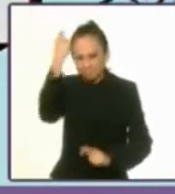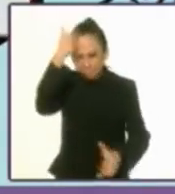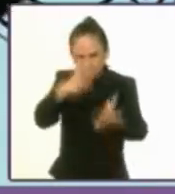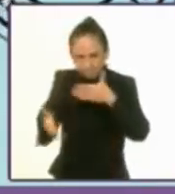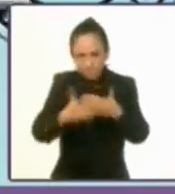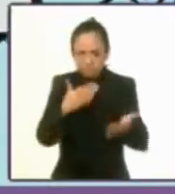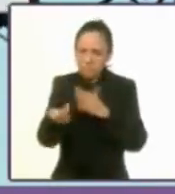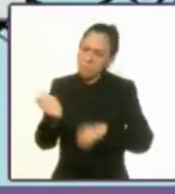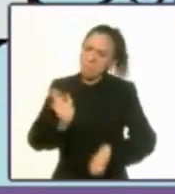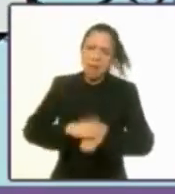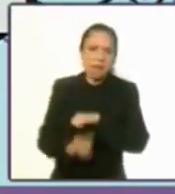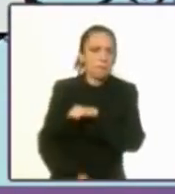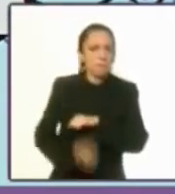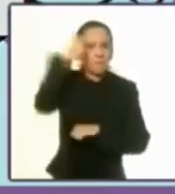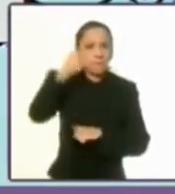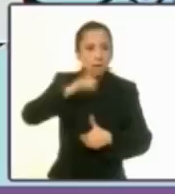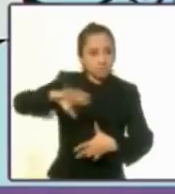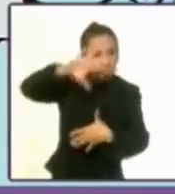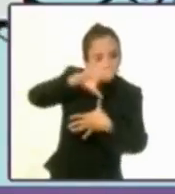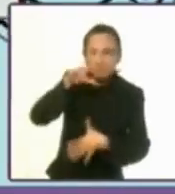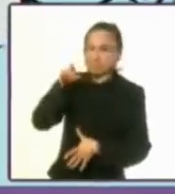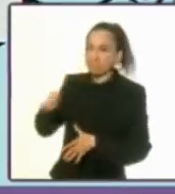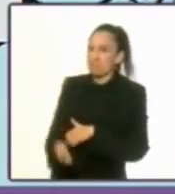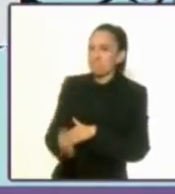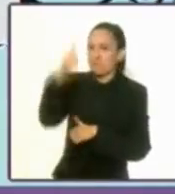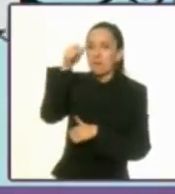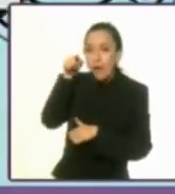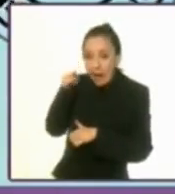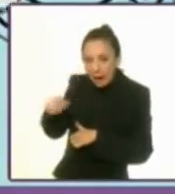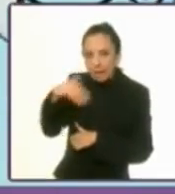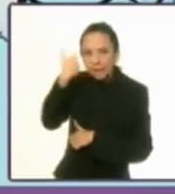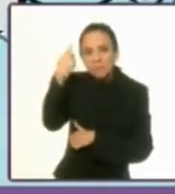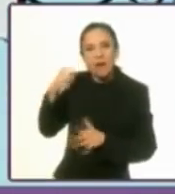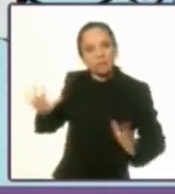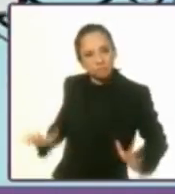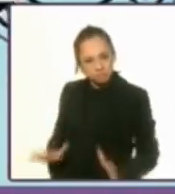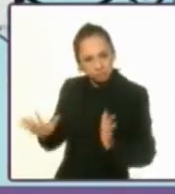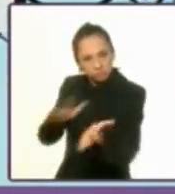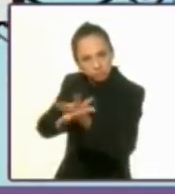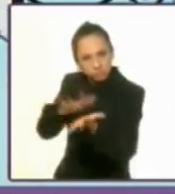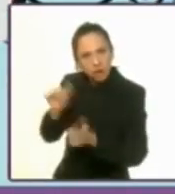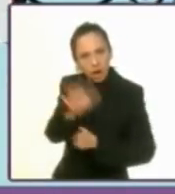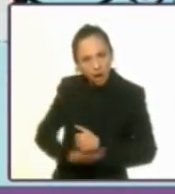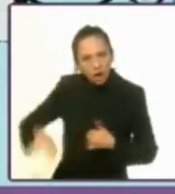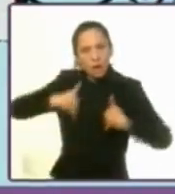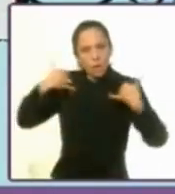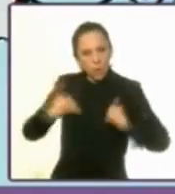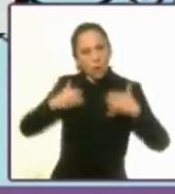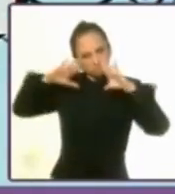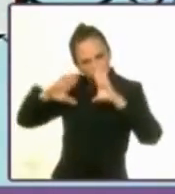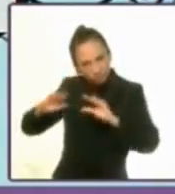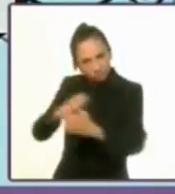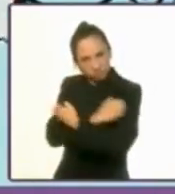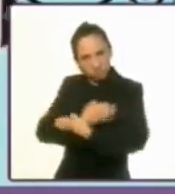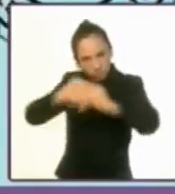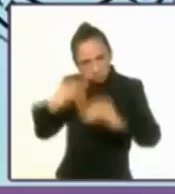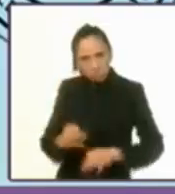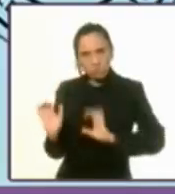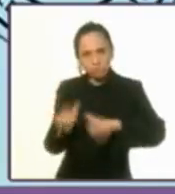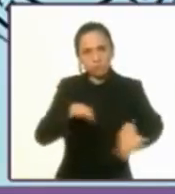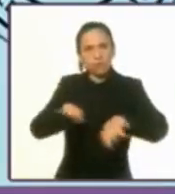latina ahí es donde queremos desarrollar a nuestros jóvenes con educación y con empleos dignos muchas